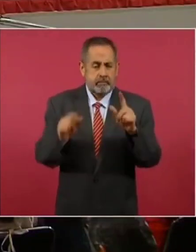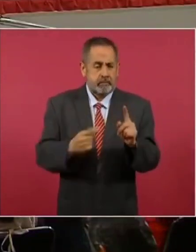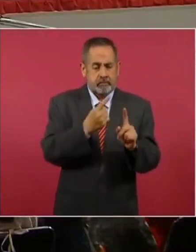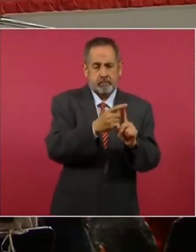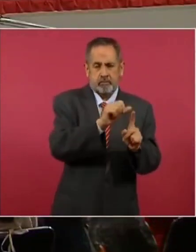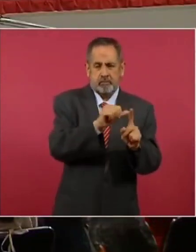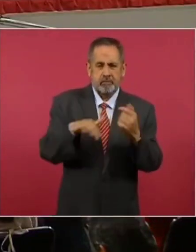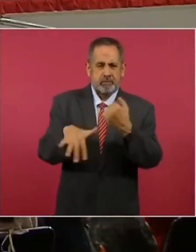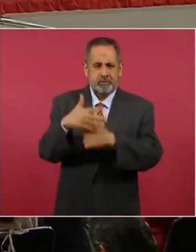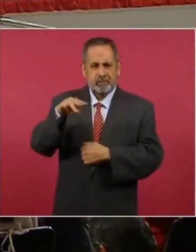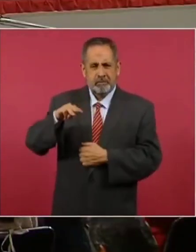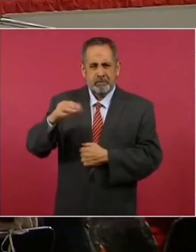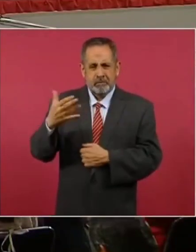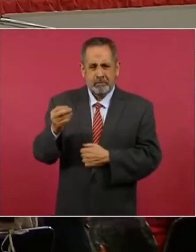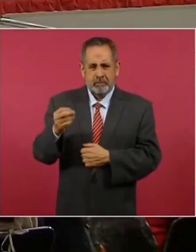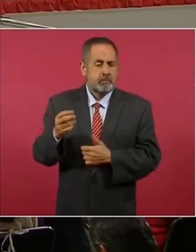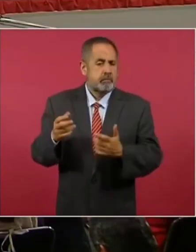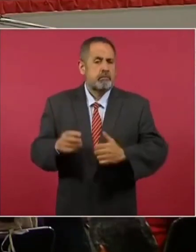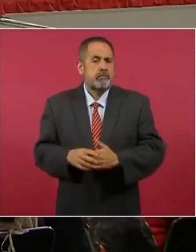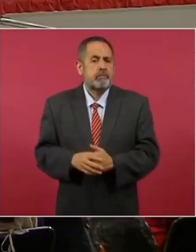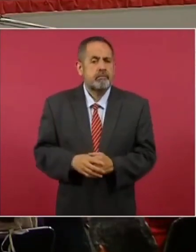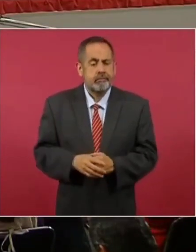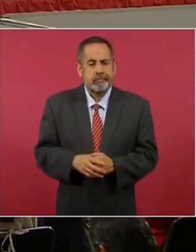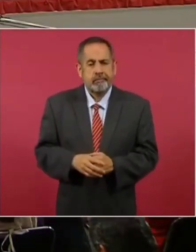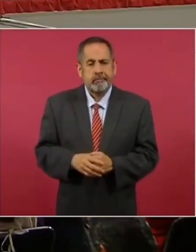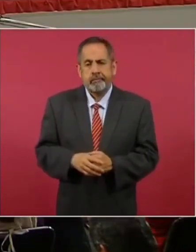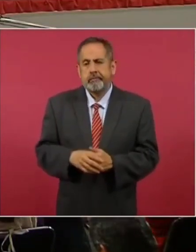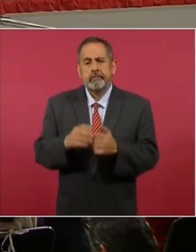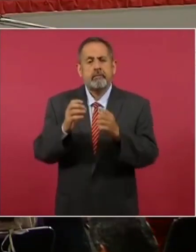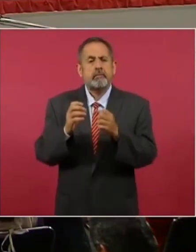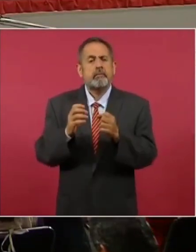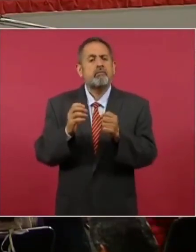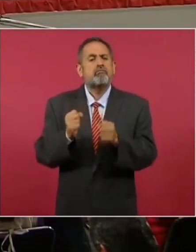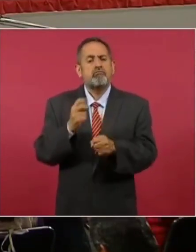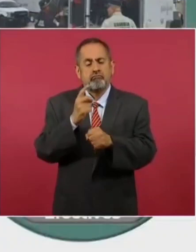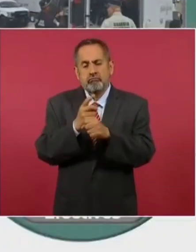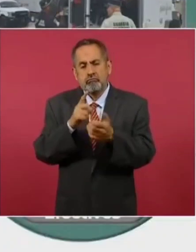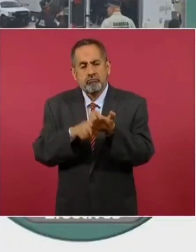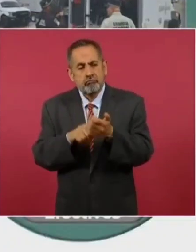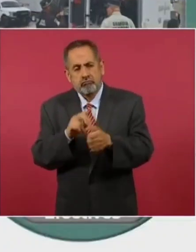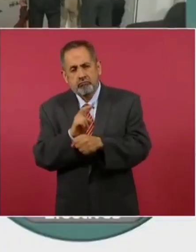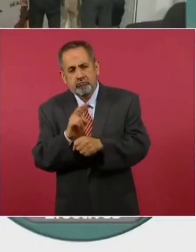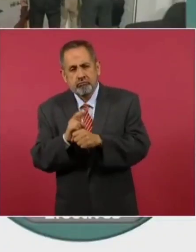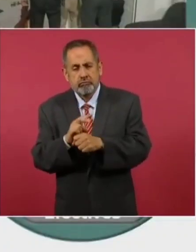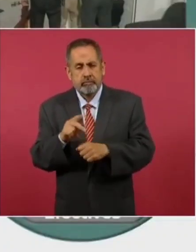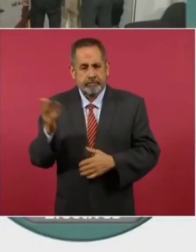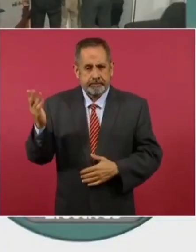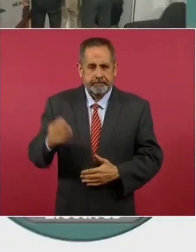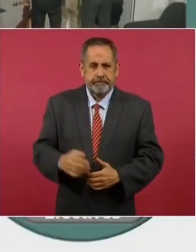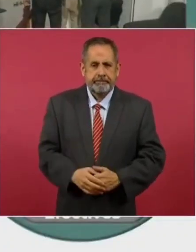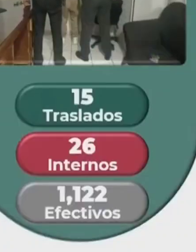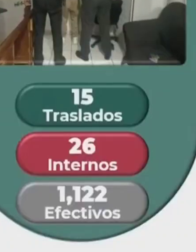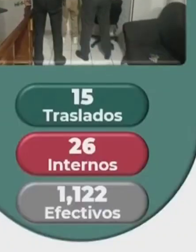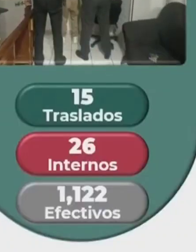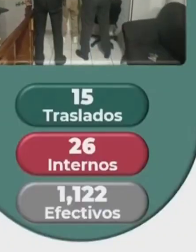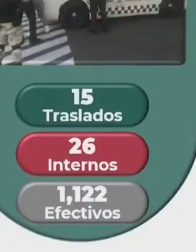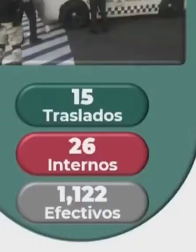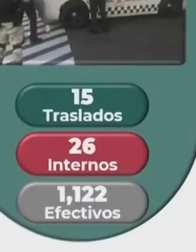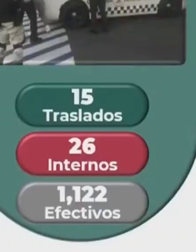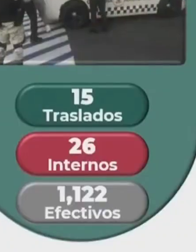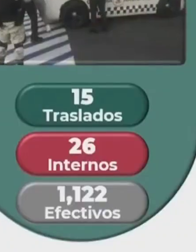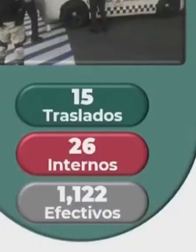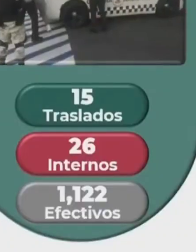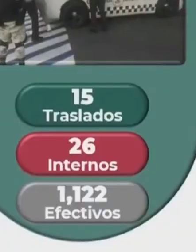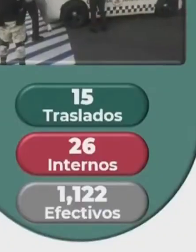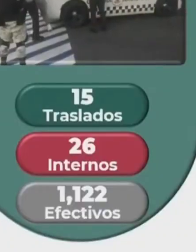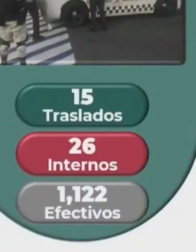al quince de mayo son se continúa proporcionando seguridad nocturna nocturna a doce líneas del metro en treinta estaciones a